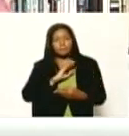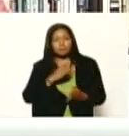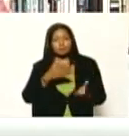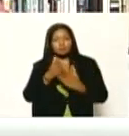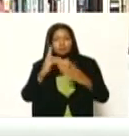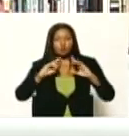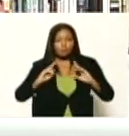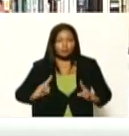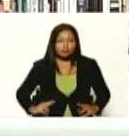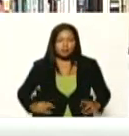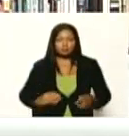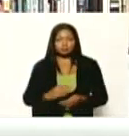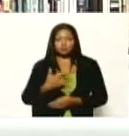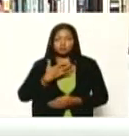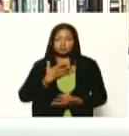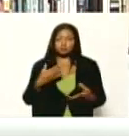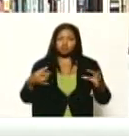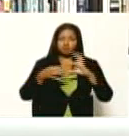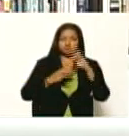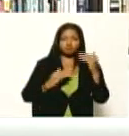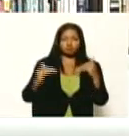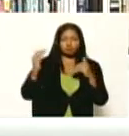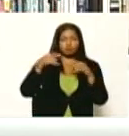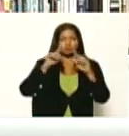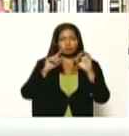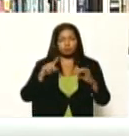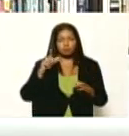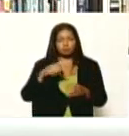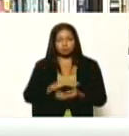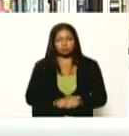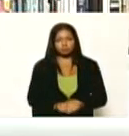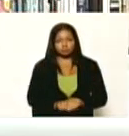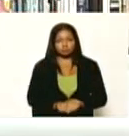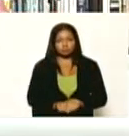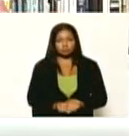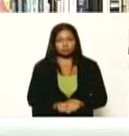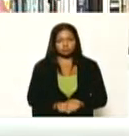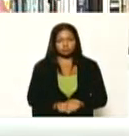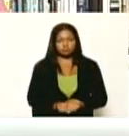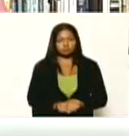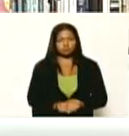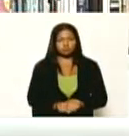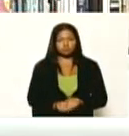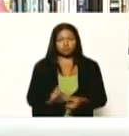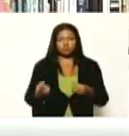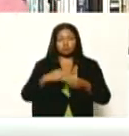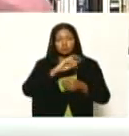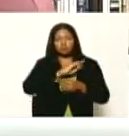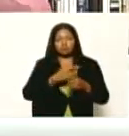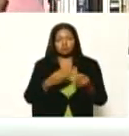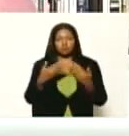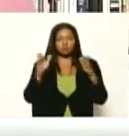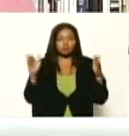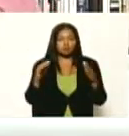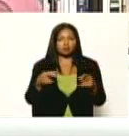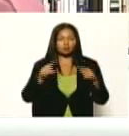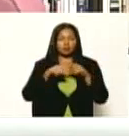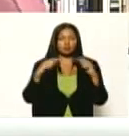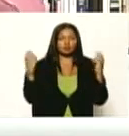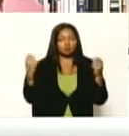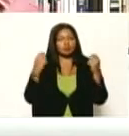de la humanidad. Nos sentimos parte de un mayor elemento aglutinador de fuerzas populares, el